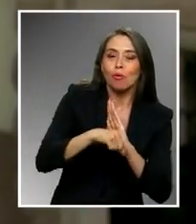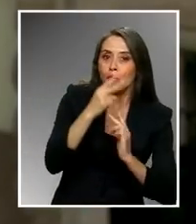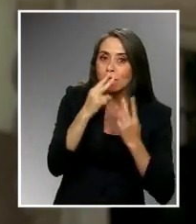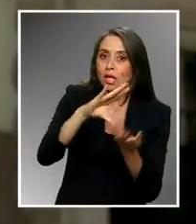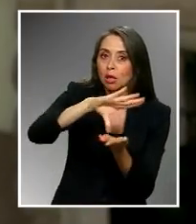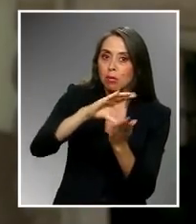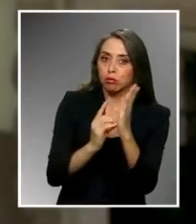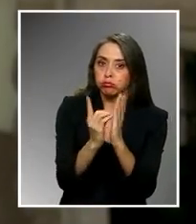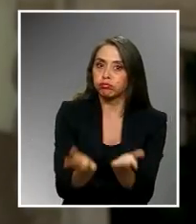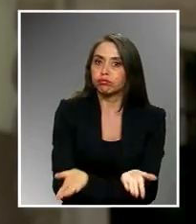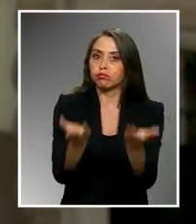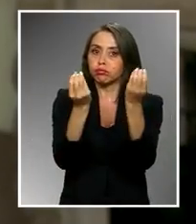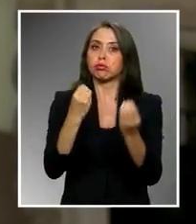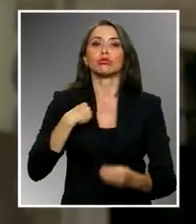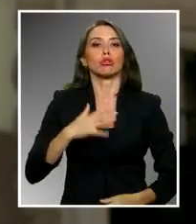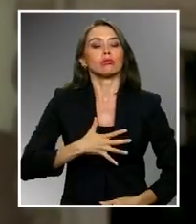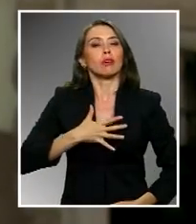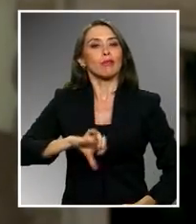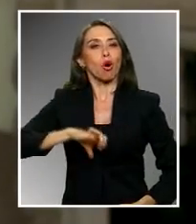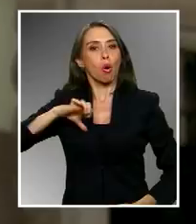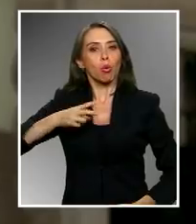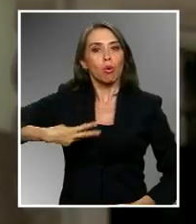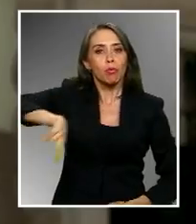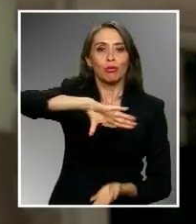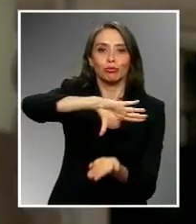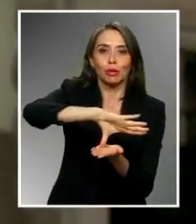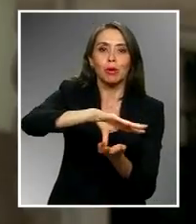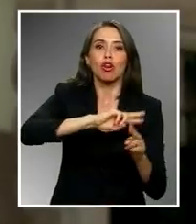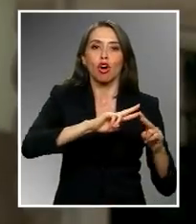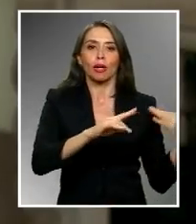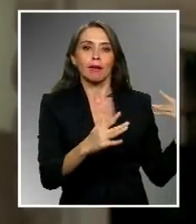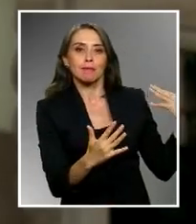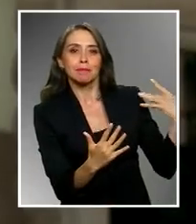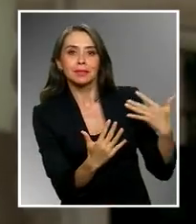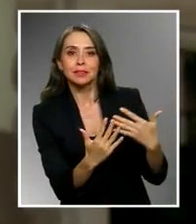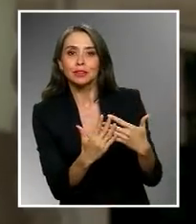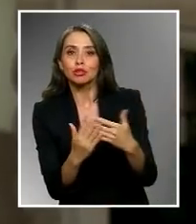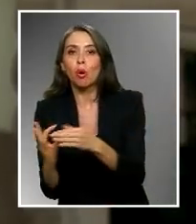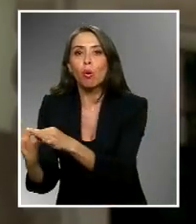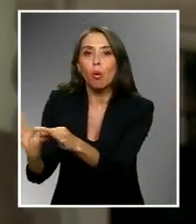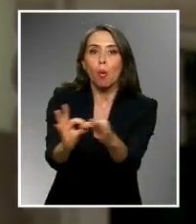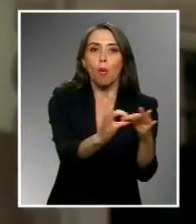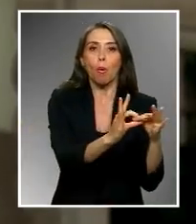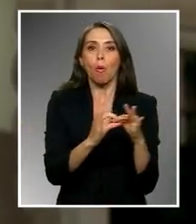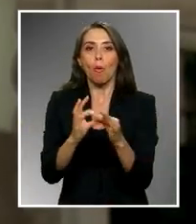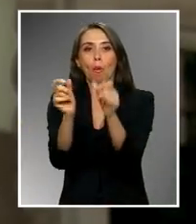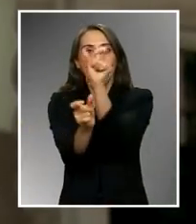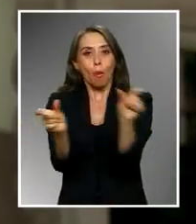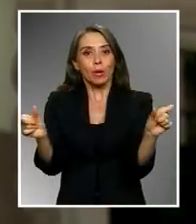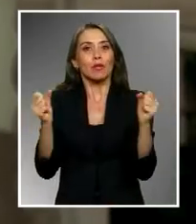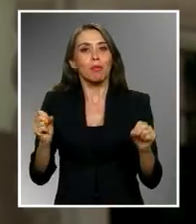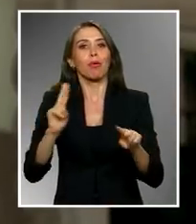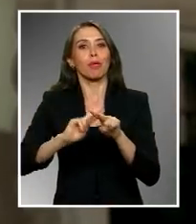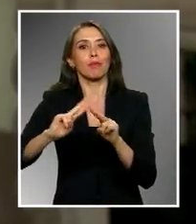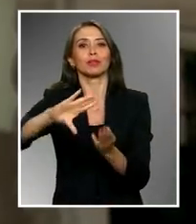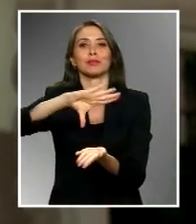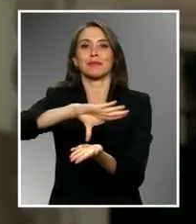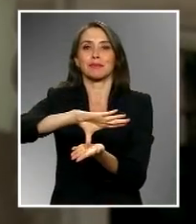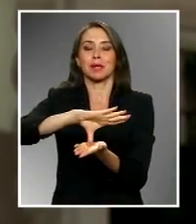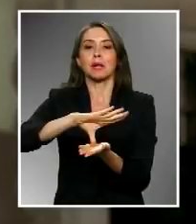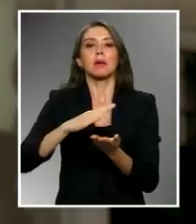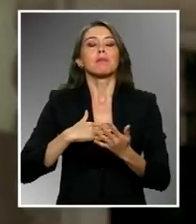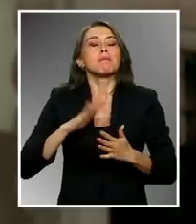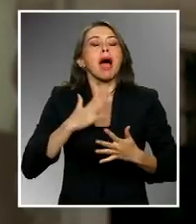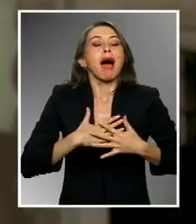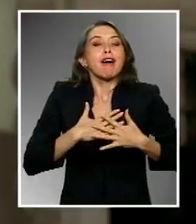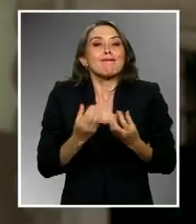siento orgullo por lo que somos por lo que hemos hecho y por lo que unidos como nación podemos hacer por eso mi mayor